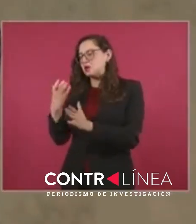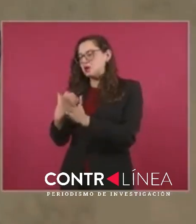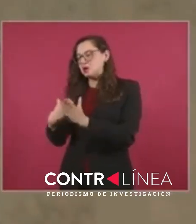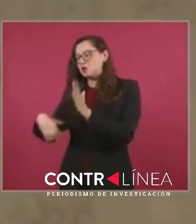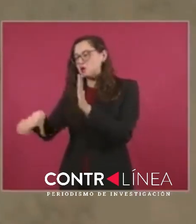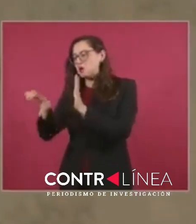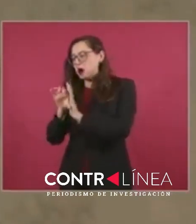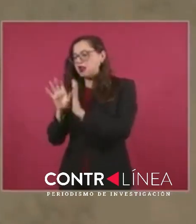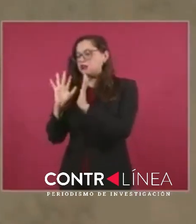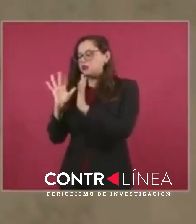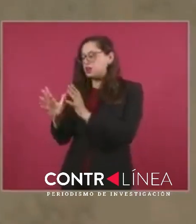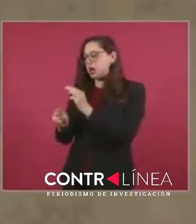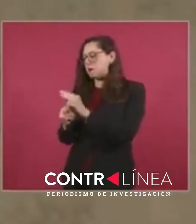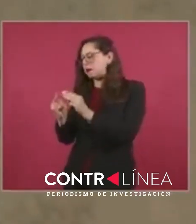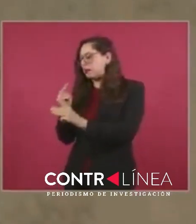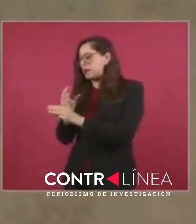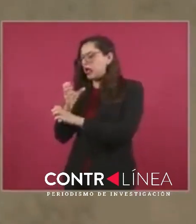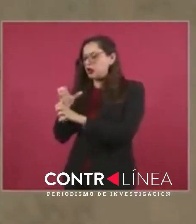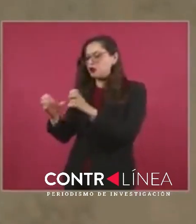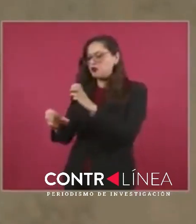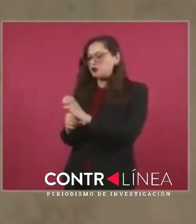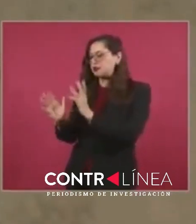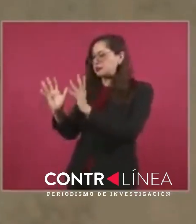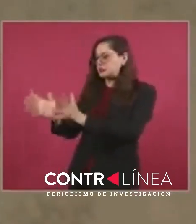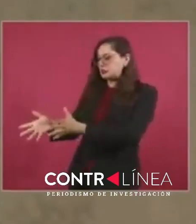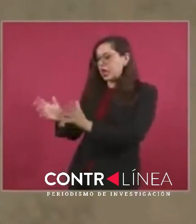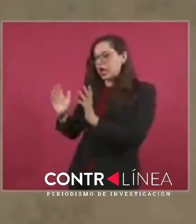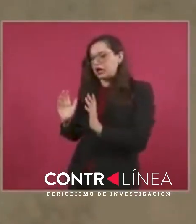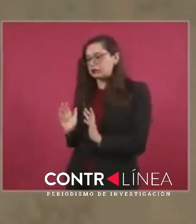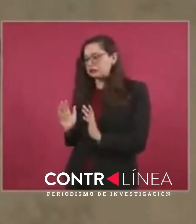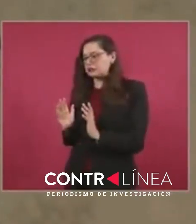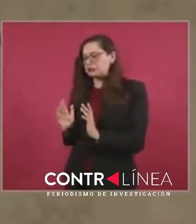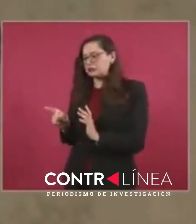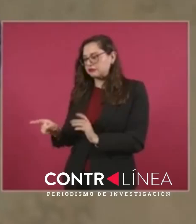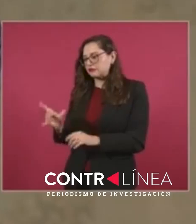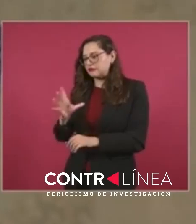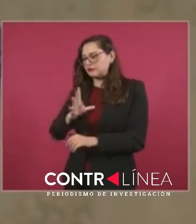ahí, sobre todo el que no se endura,